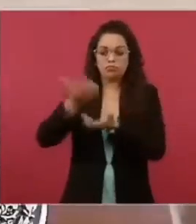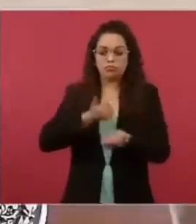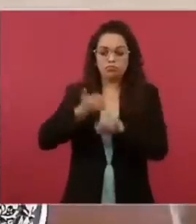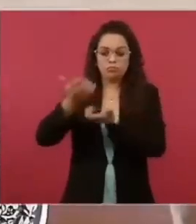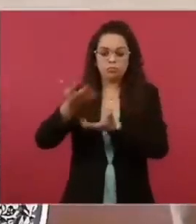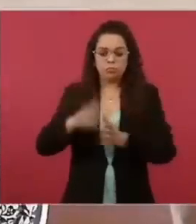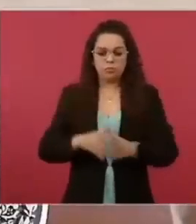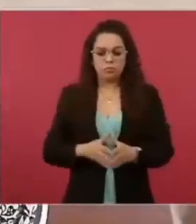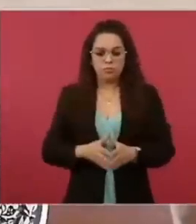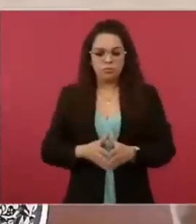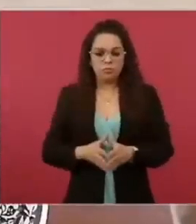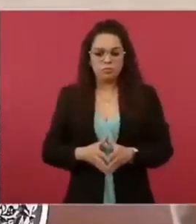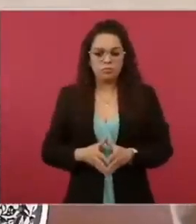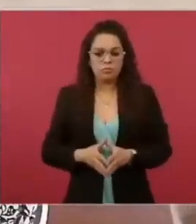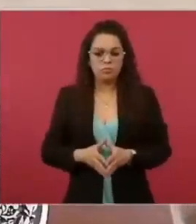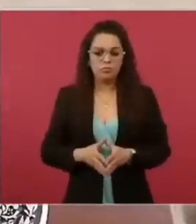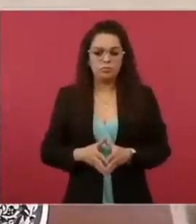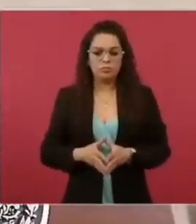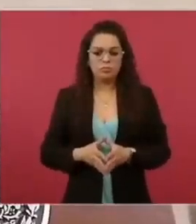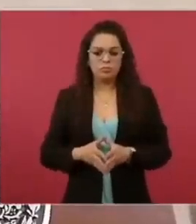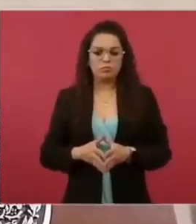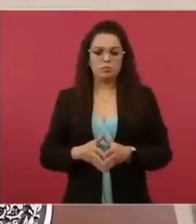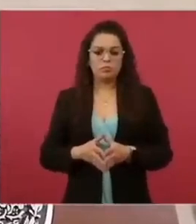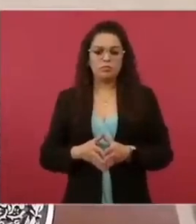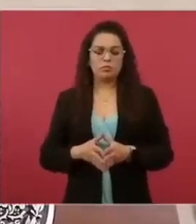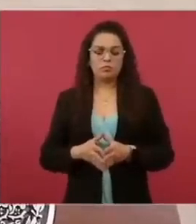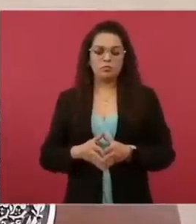el que encabezó esa negociación